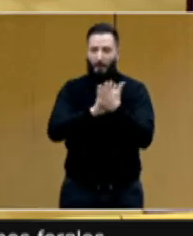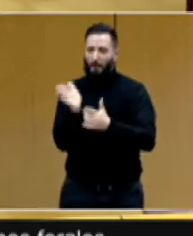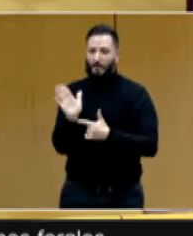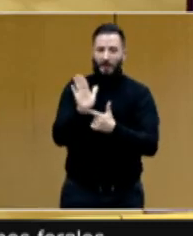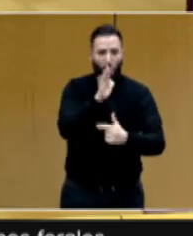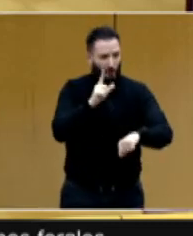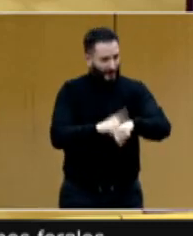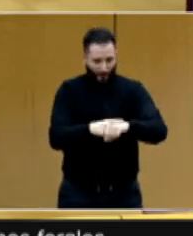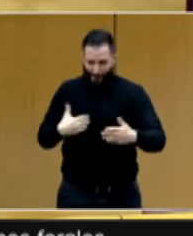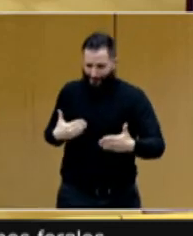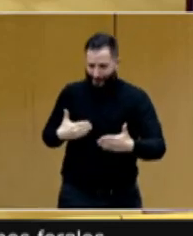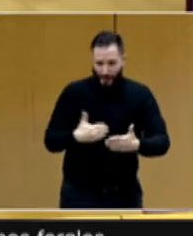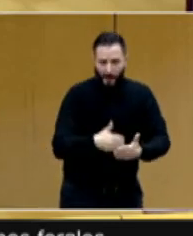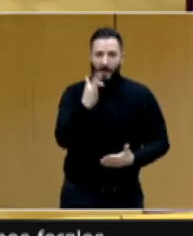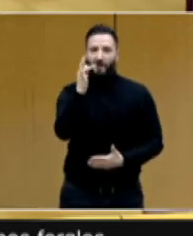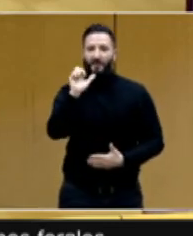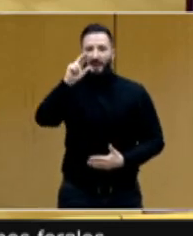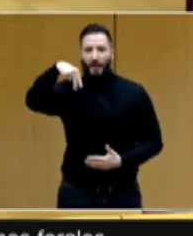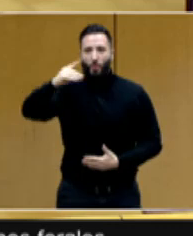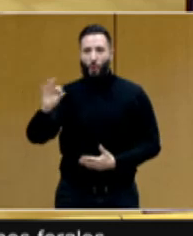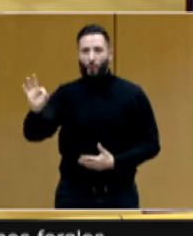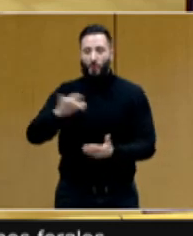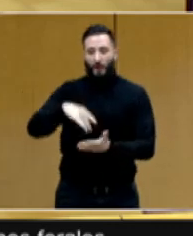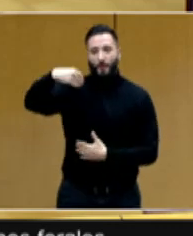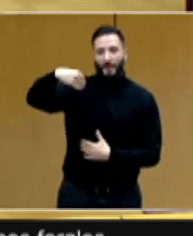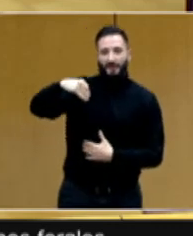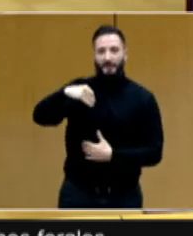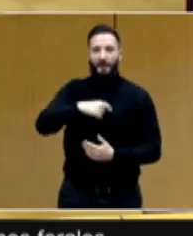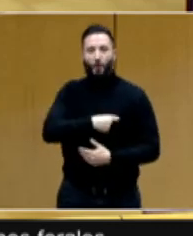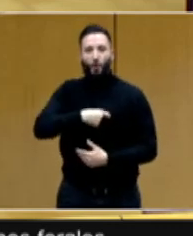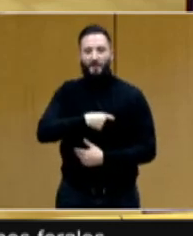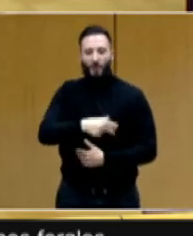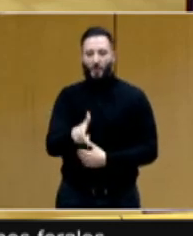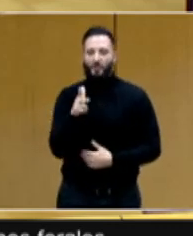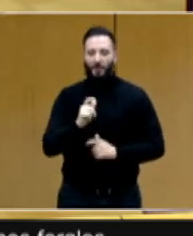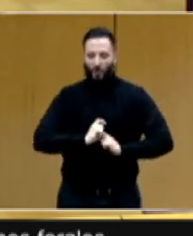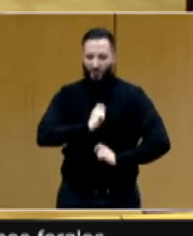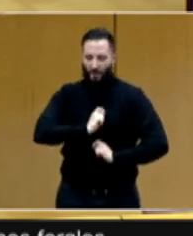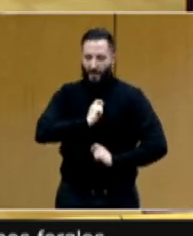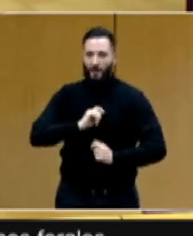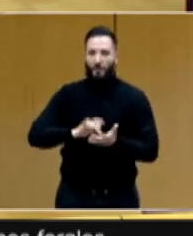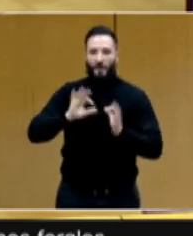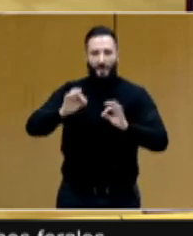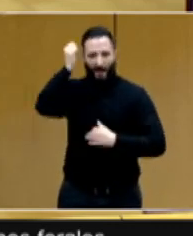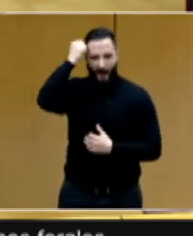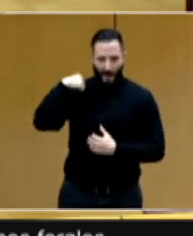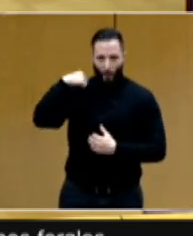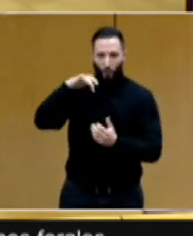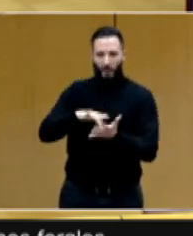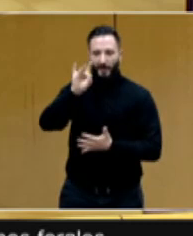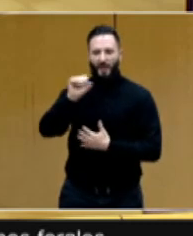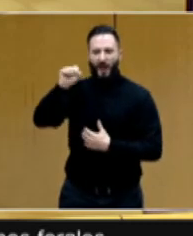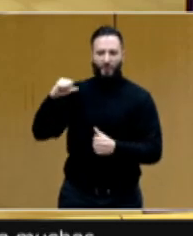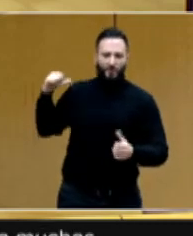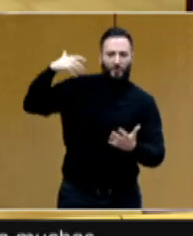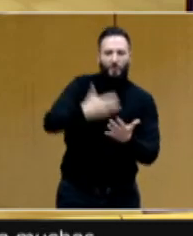Fernando García Vicente que es presidente de la comisión aragonesa de hecho civil fue justicia de Aragón durante 20 años tiene amplios conocimientos sobre esto